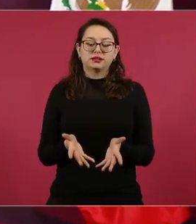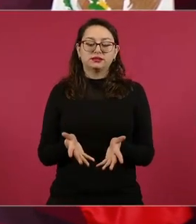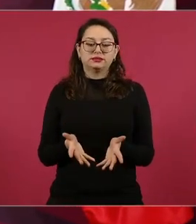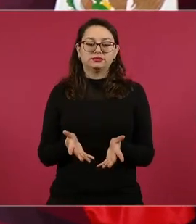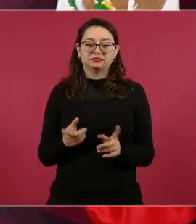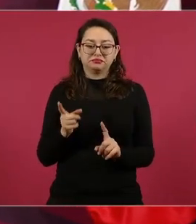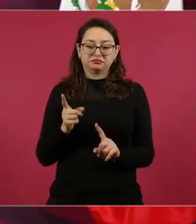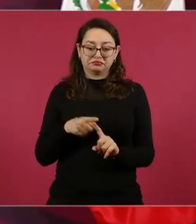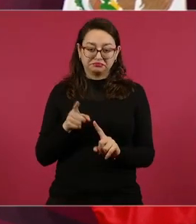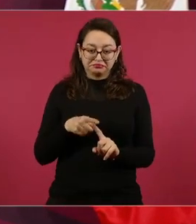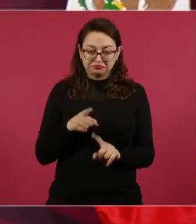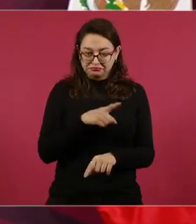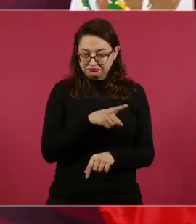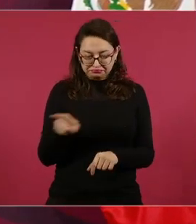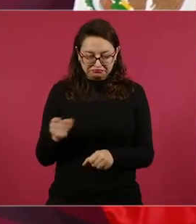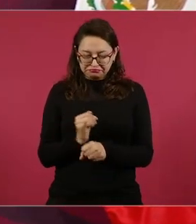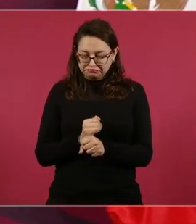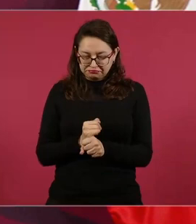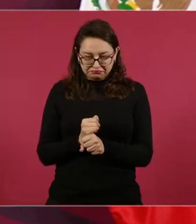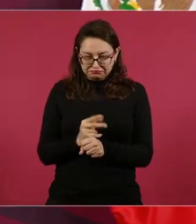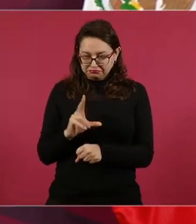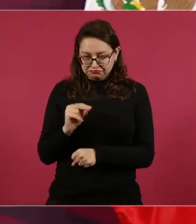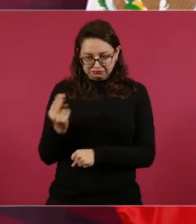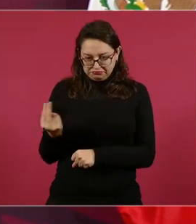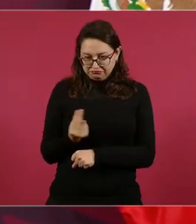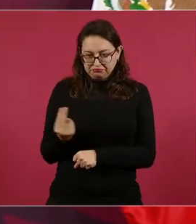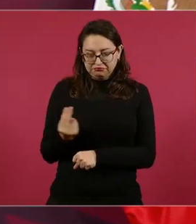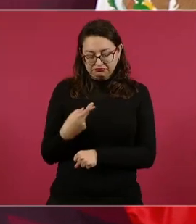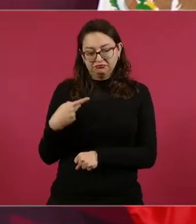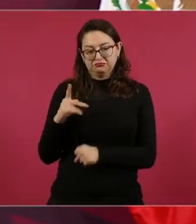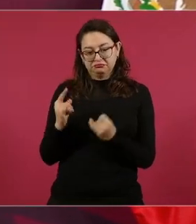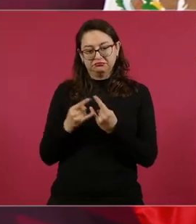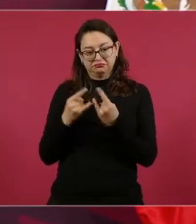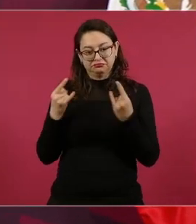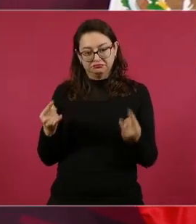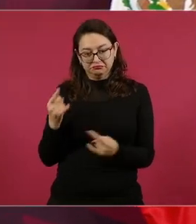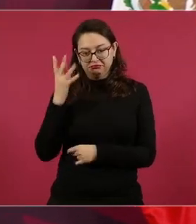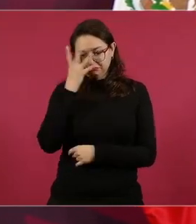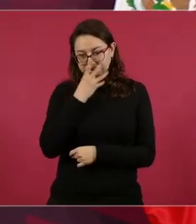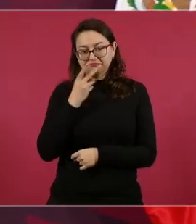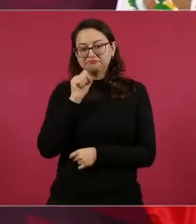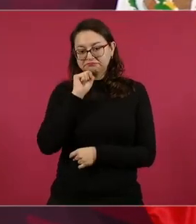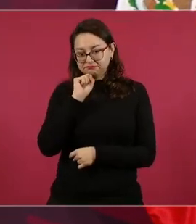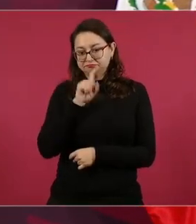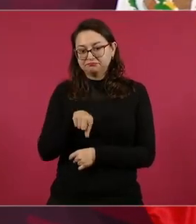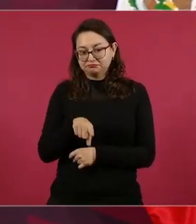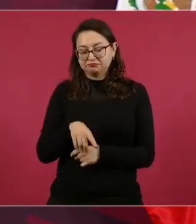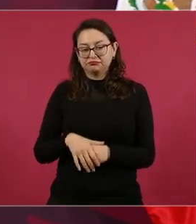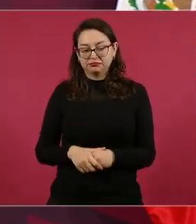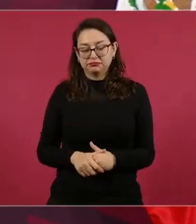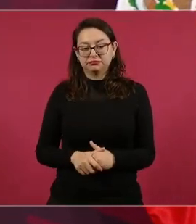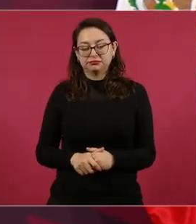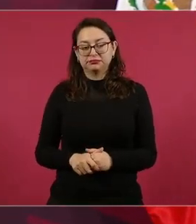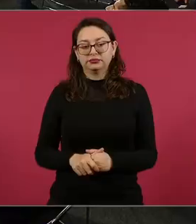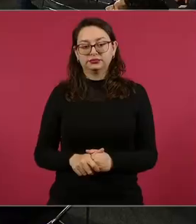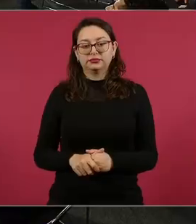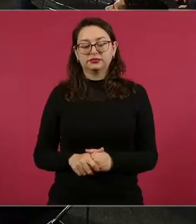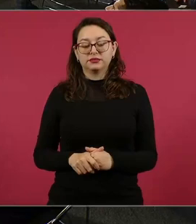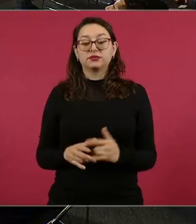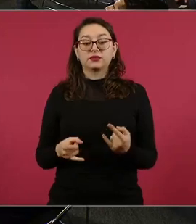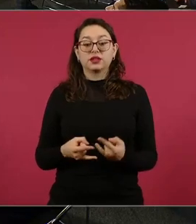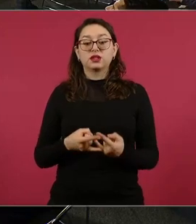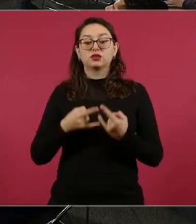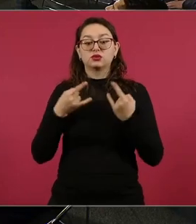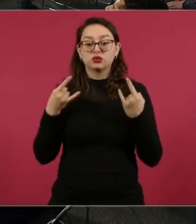no de tarea, porque ustedes lo saben, pero es bellísima la composición, la